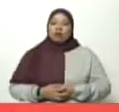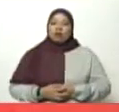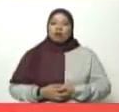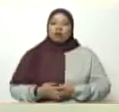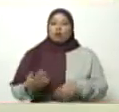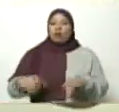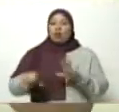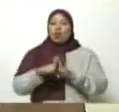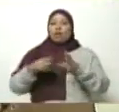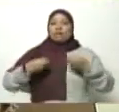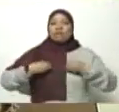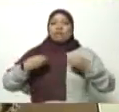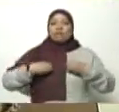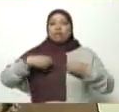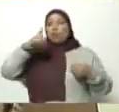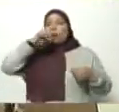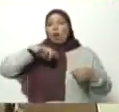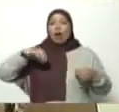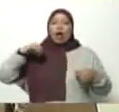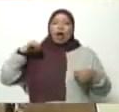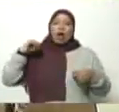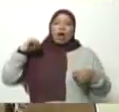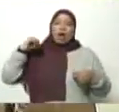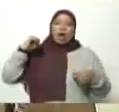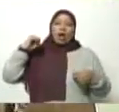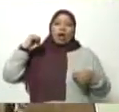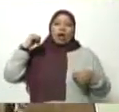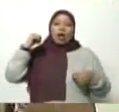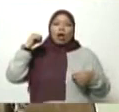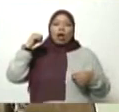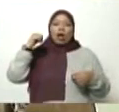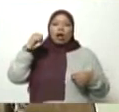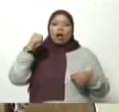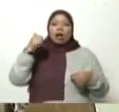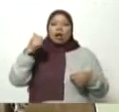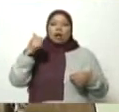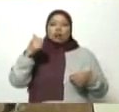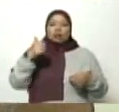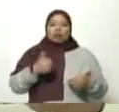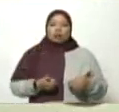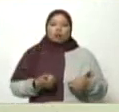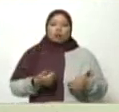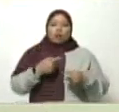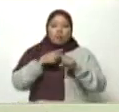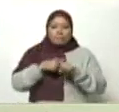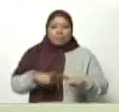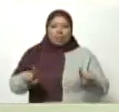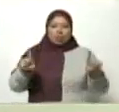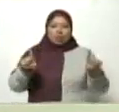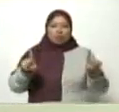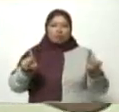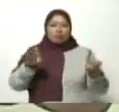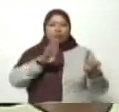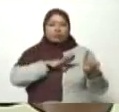hemos vivido años, muchas de ellas. Pero ellos, en la progresividad de los